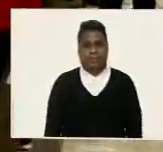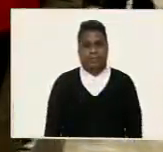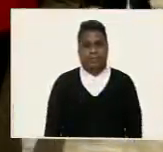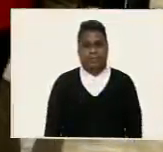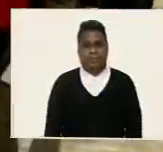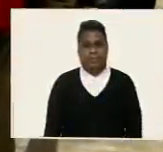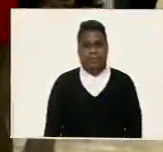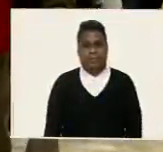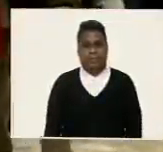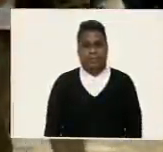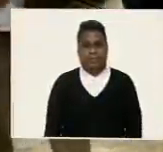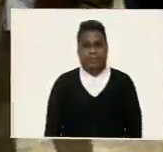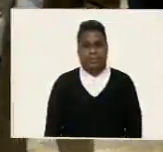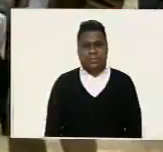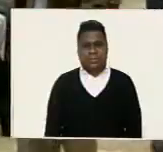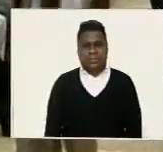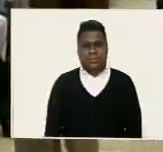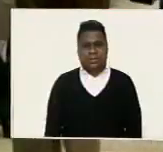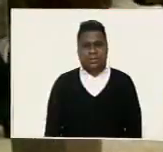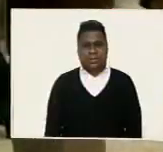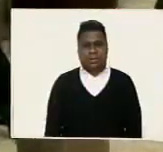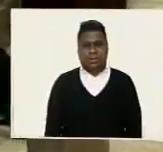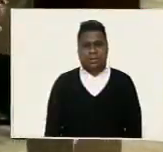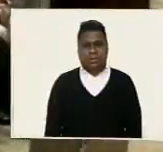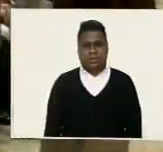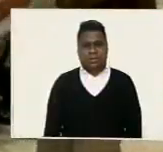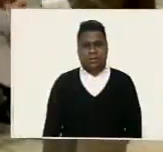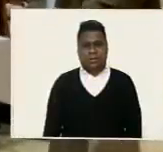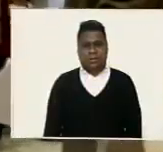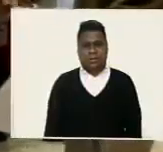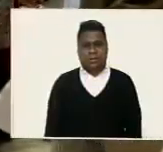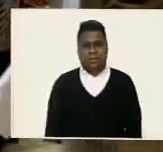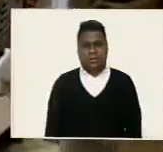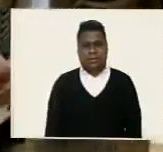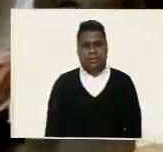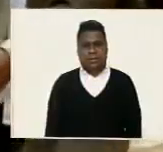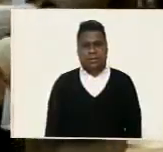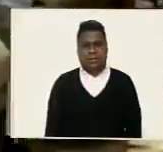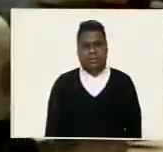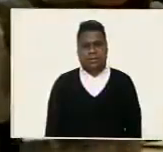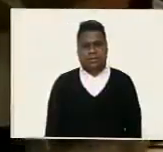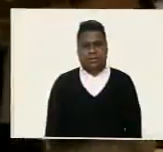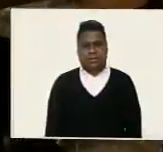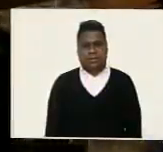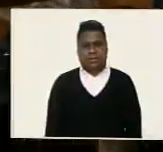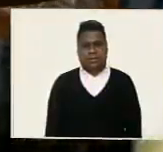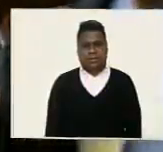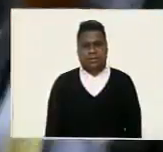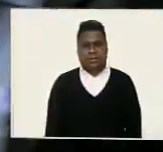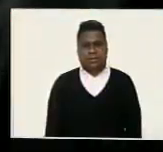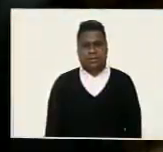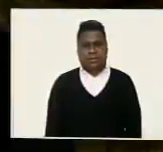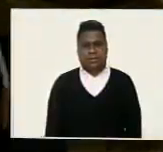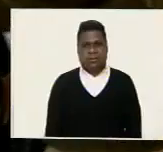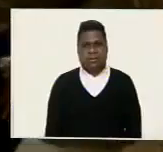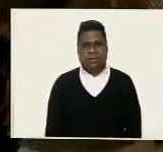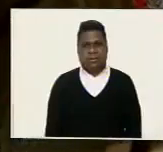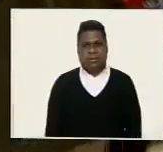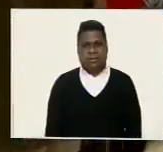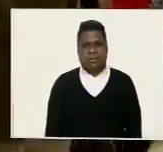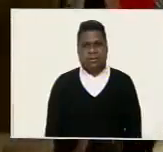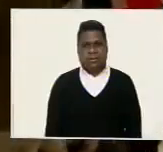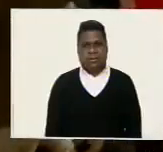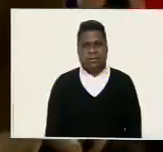Orinoco. A propósito de esto, en nuestro país se estará realizando un periplo nacional de los editores de las